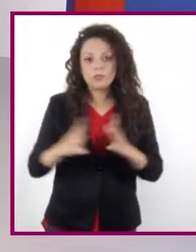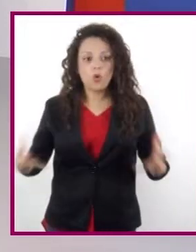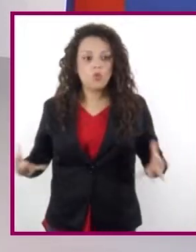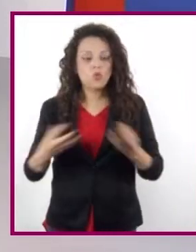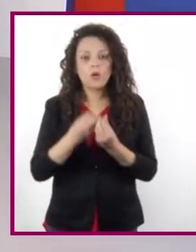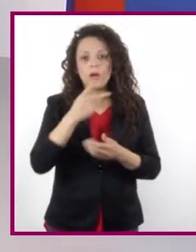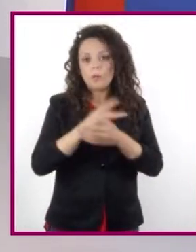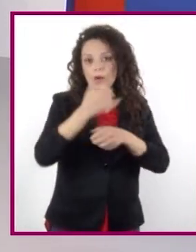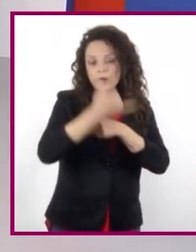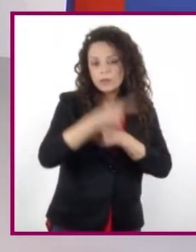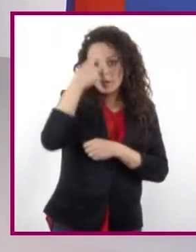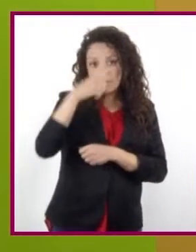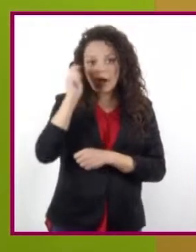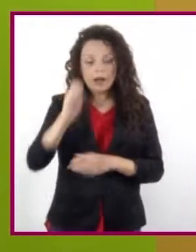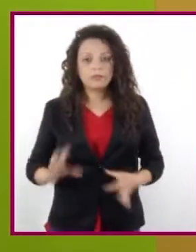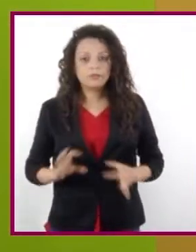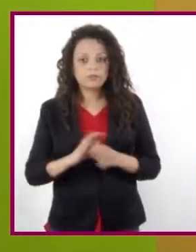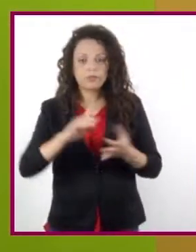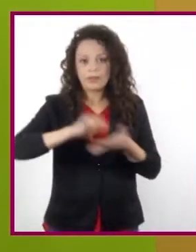la innovación técnica.